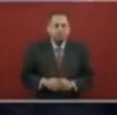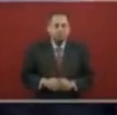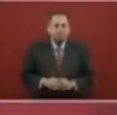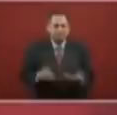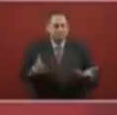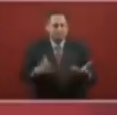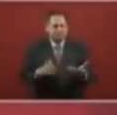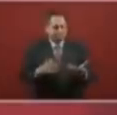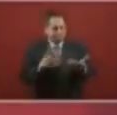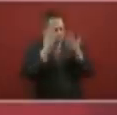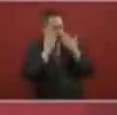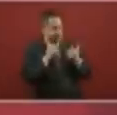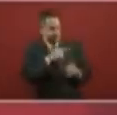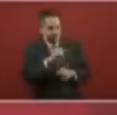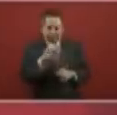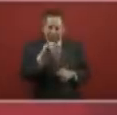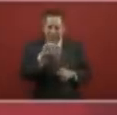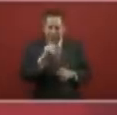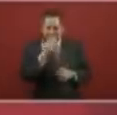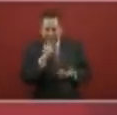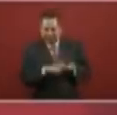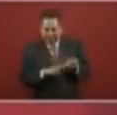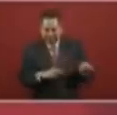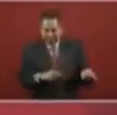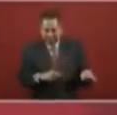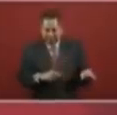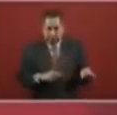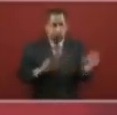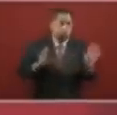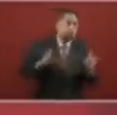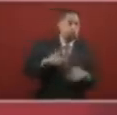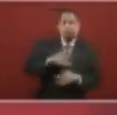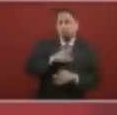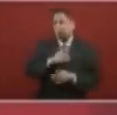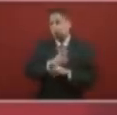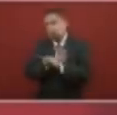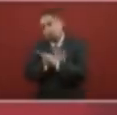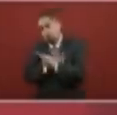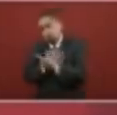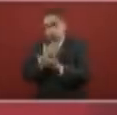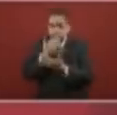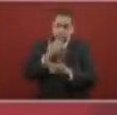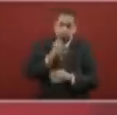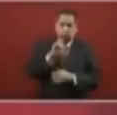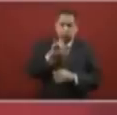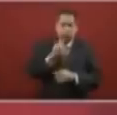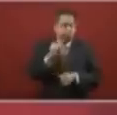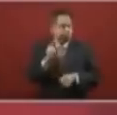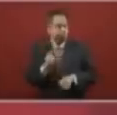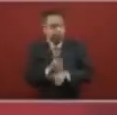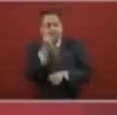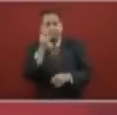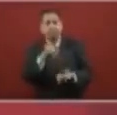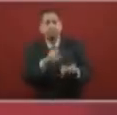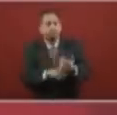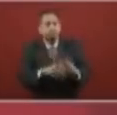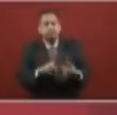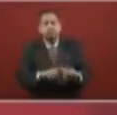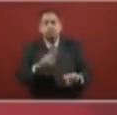que no se la dan de gente de bien no